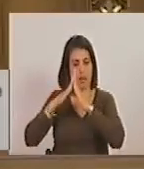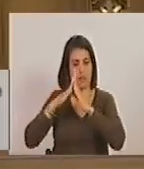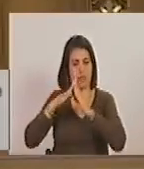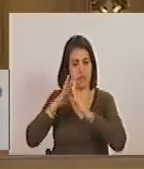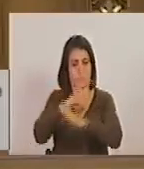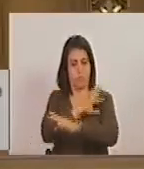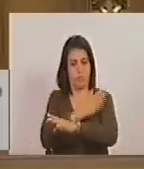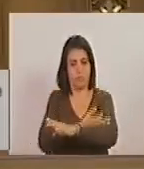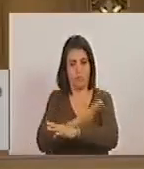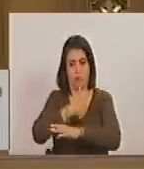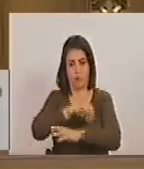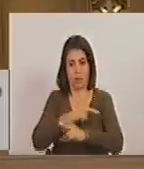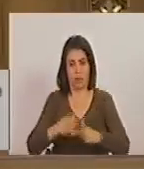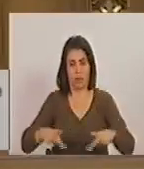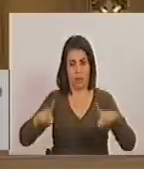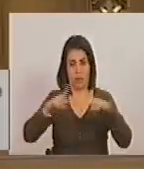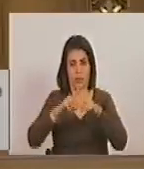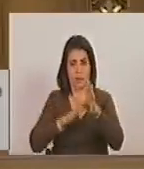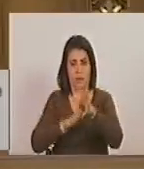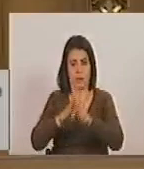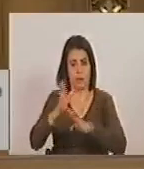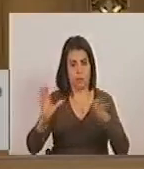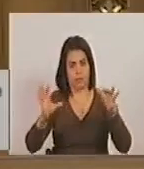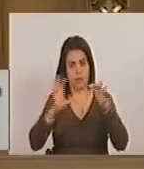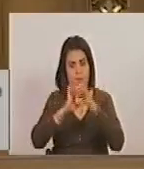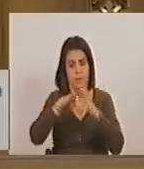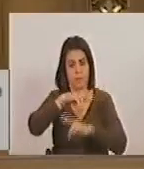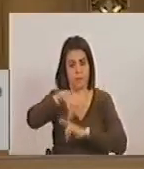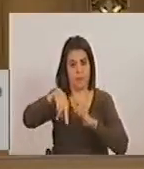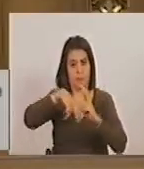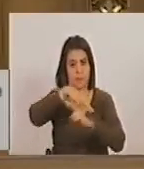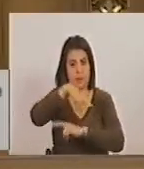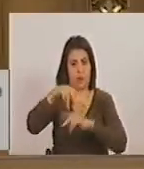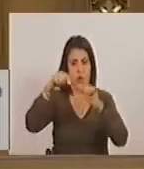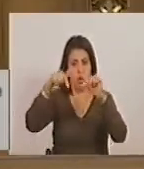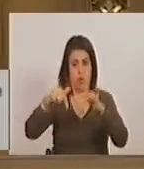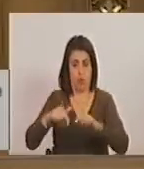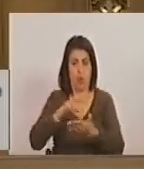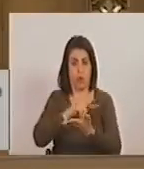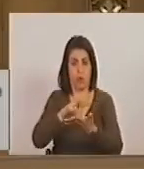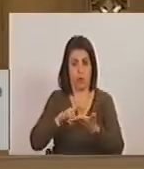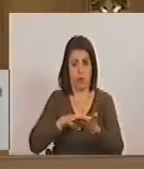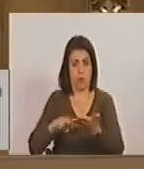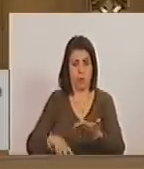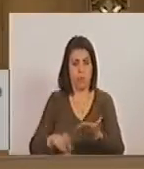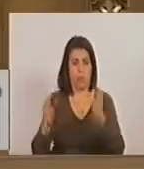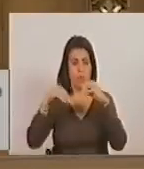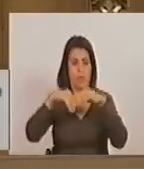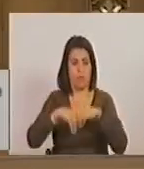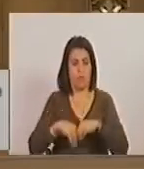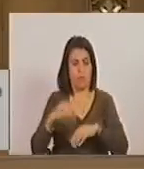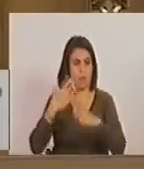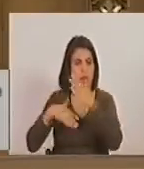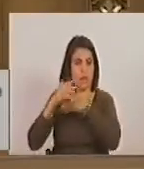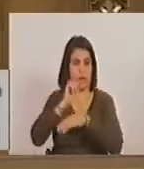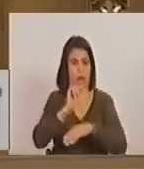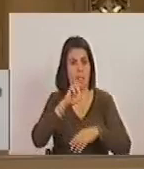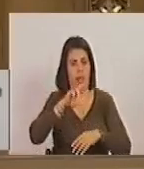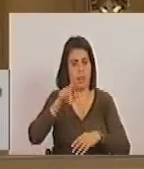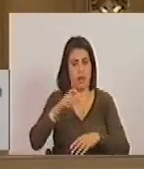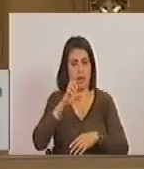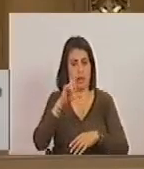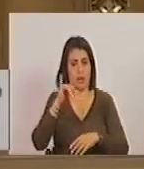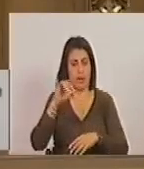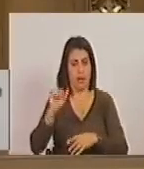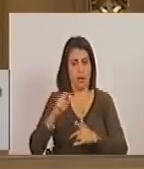fortalecer nuestros valores para seguir consolidando la revolución. Hoy me toca leer el acuerdo de Argelia Laya y lo voy a hacer